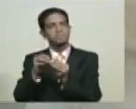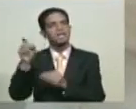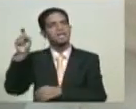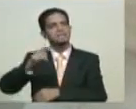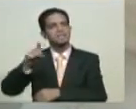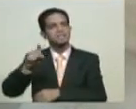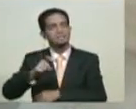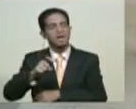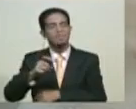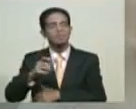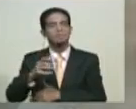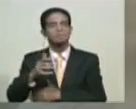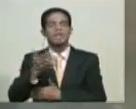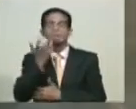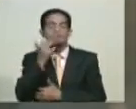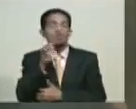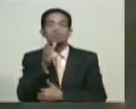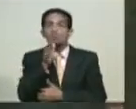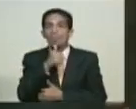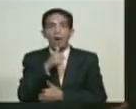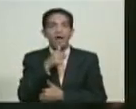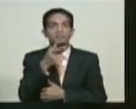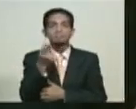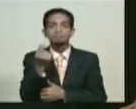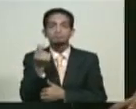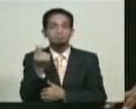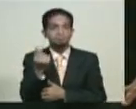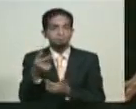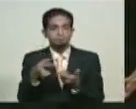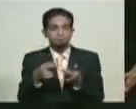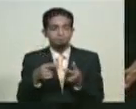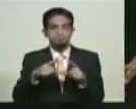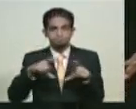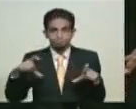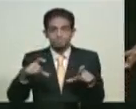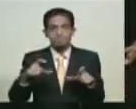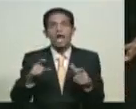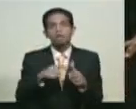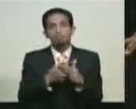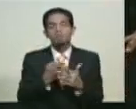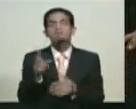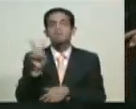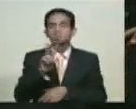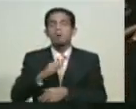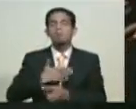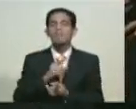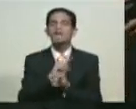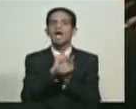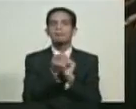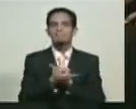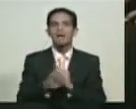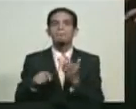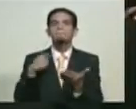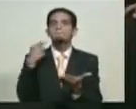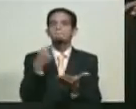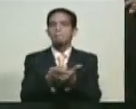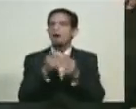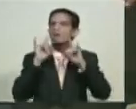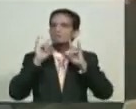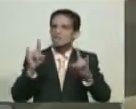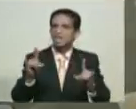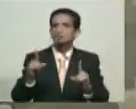Venezuela puede llegar a niveles del 95% de pago electrónico y sería óptimo para el país.